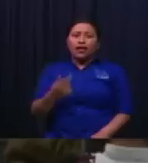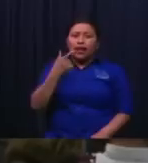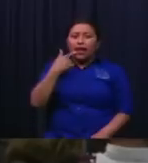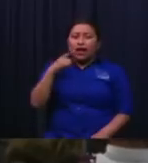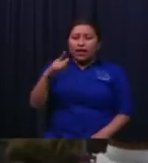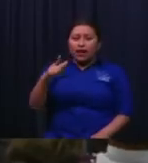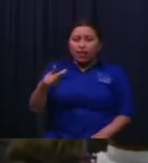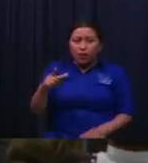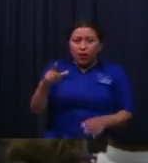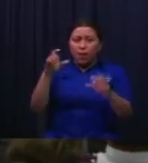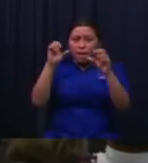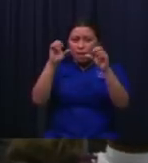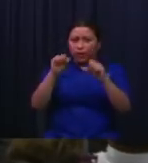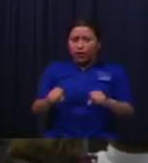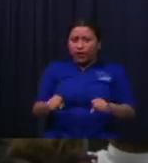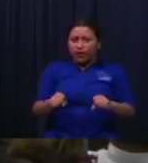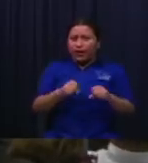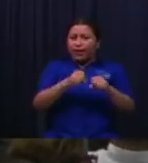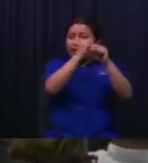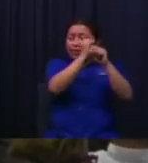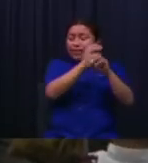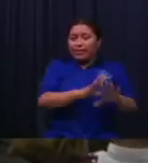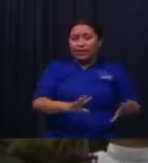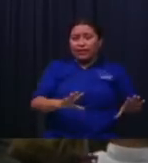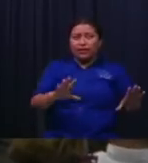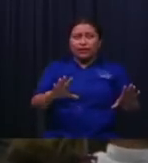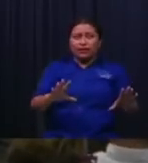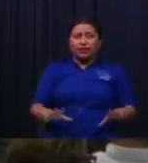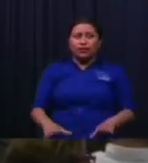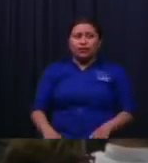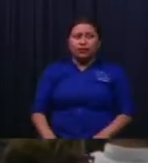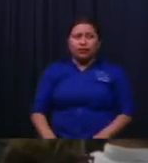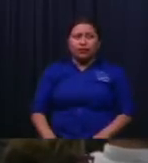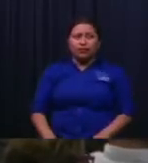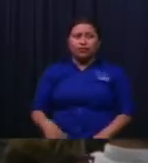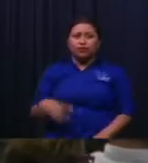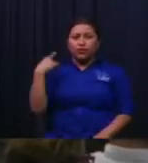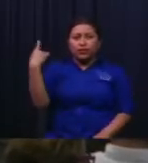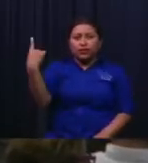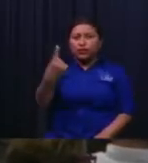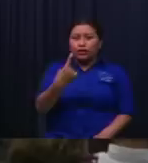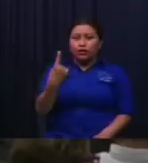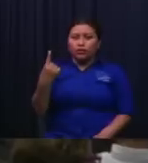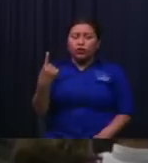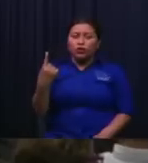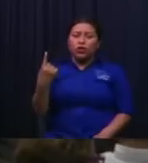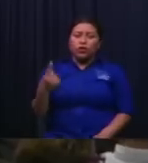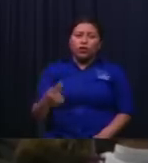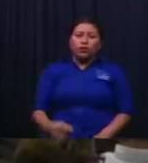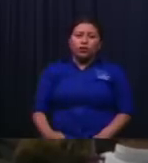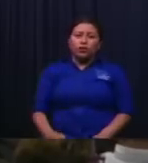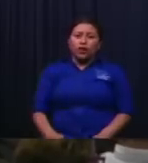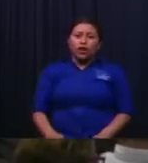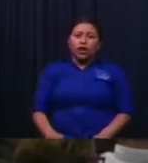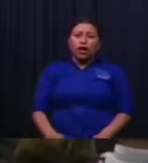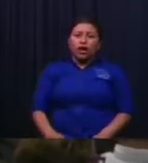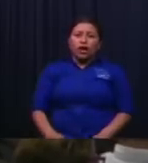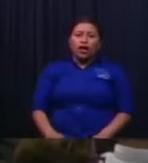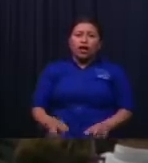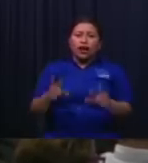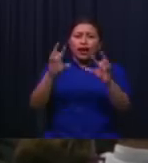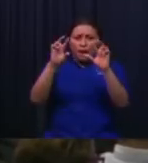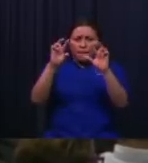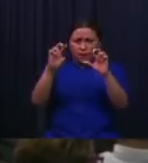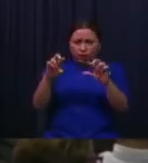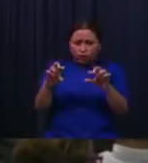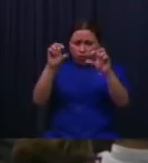el curso entero de la existencia. Mira, hermano. Verso 7. El hombre ha domado y sigue